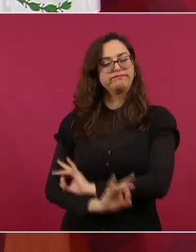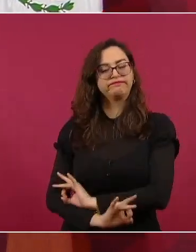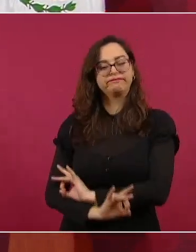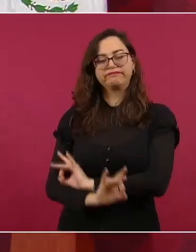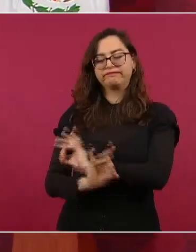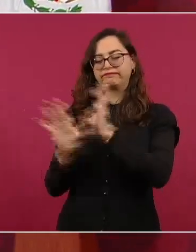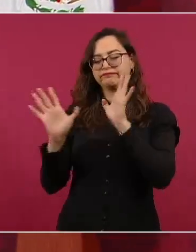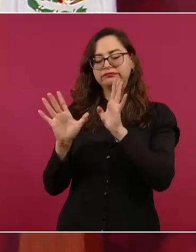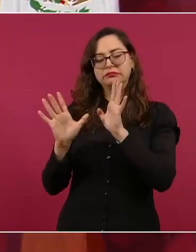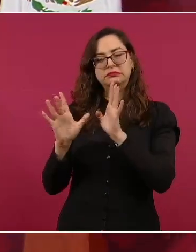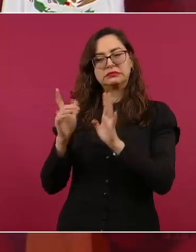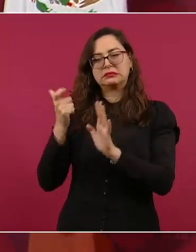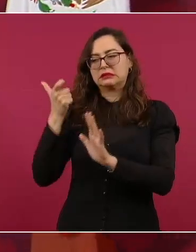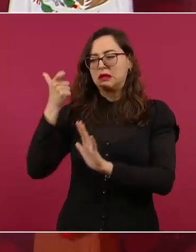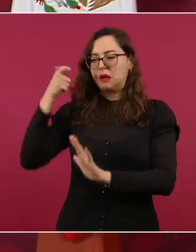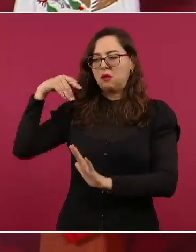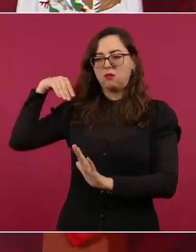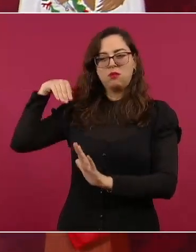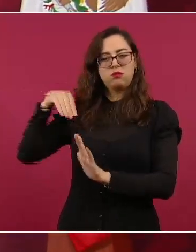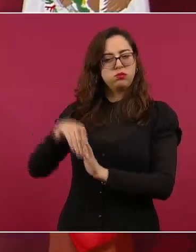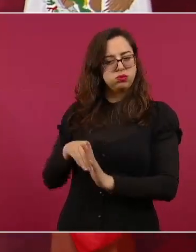Ya venía mal